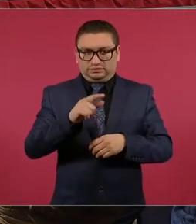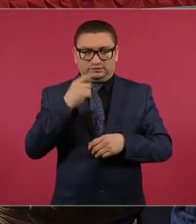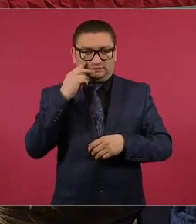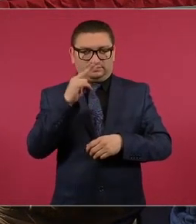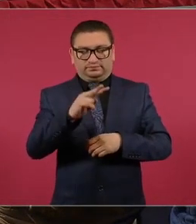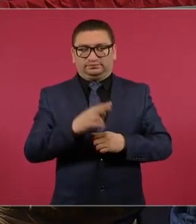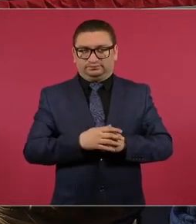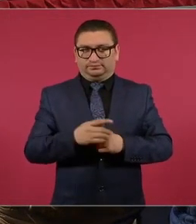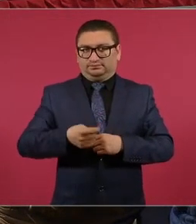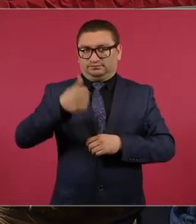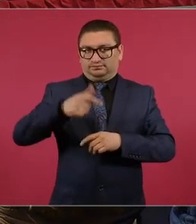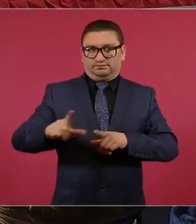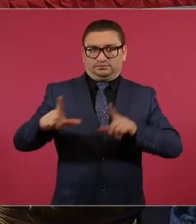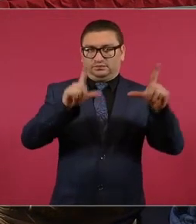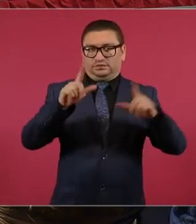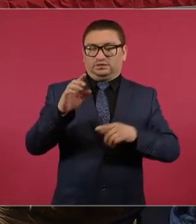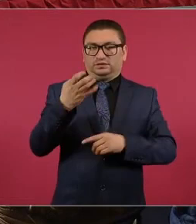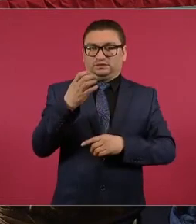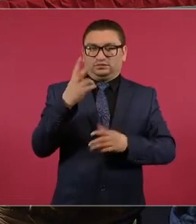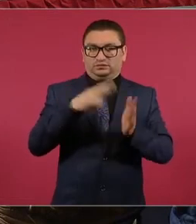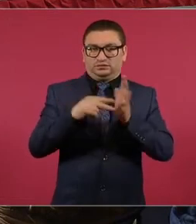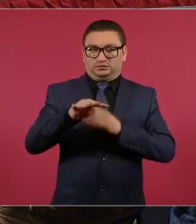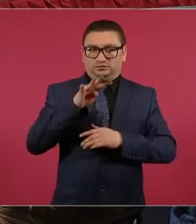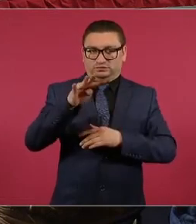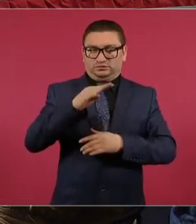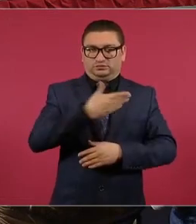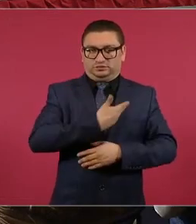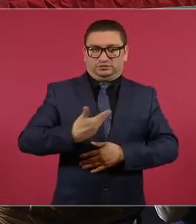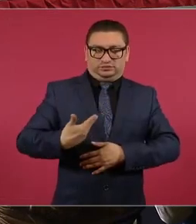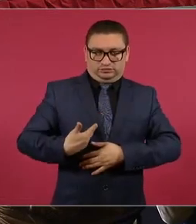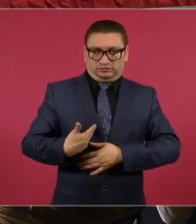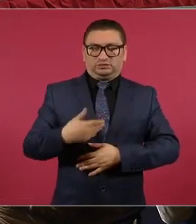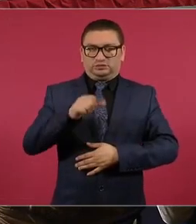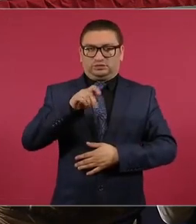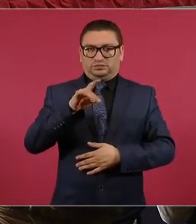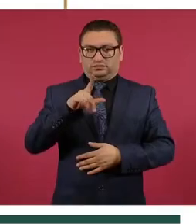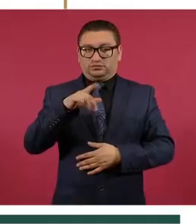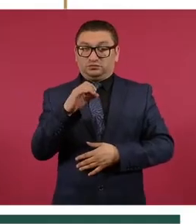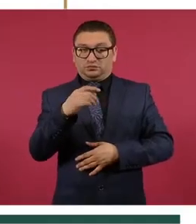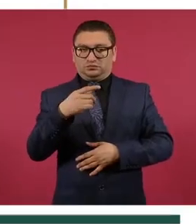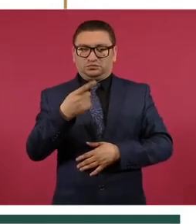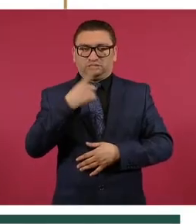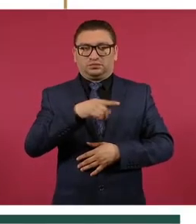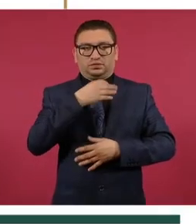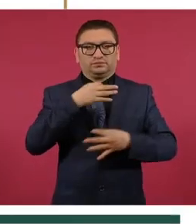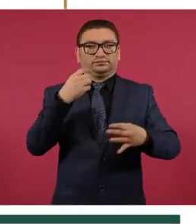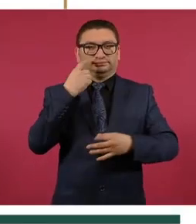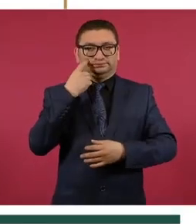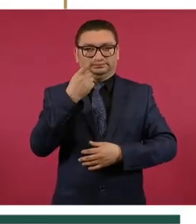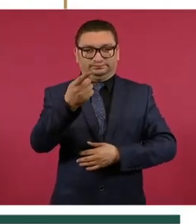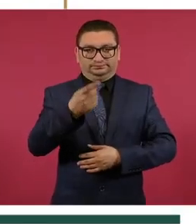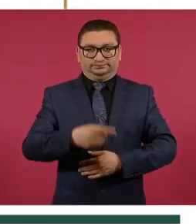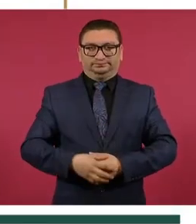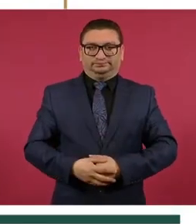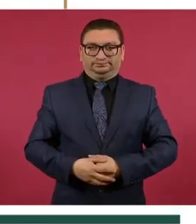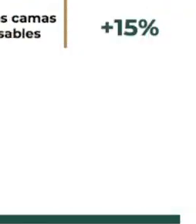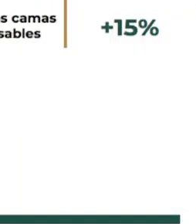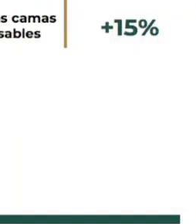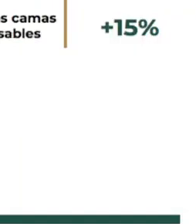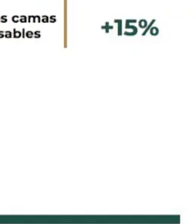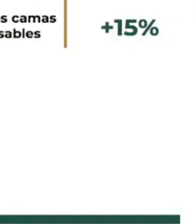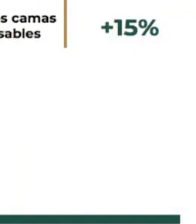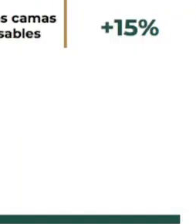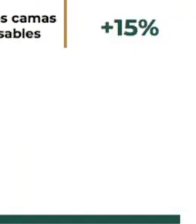desde enero del 2019 el presidente López Obrador anunciaba ya este gran desafío saldar la deuda